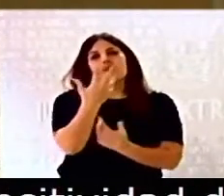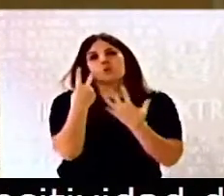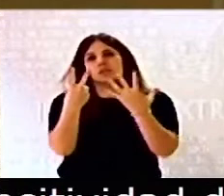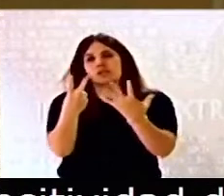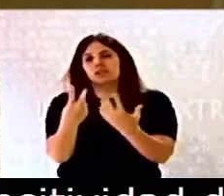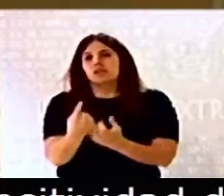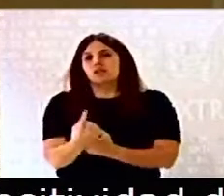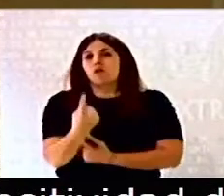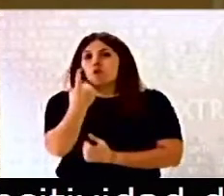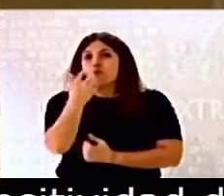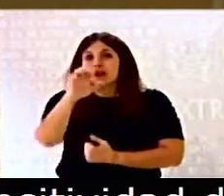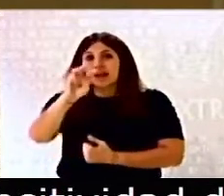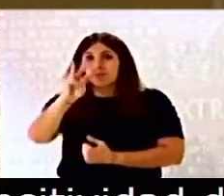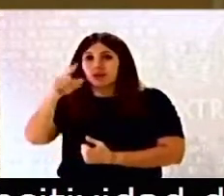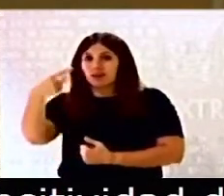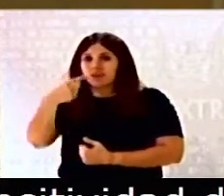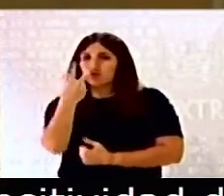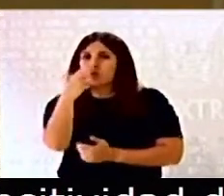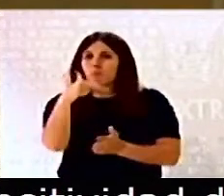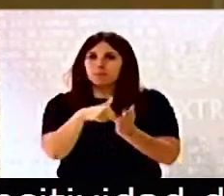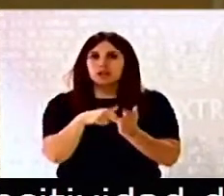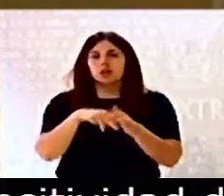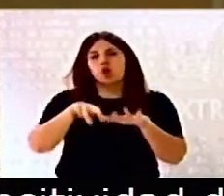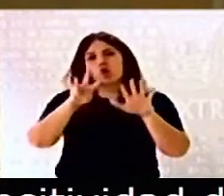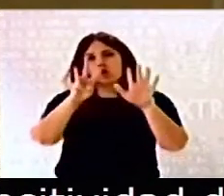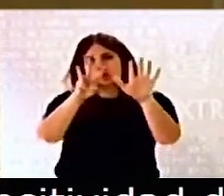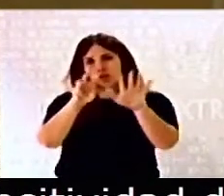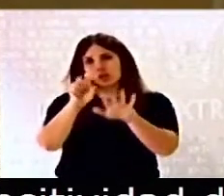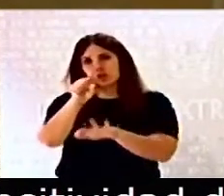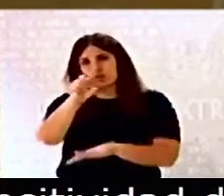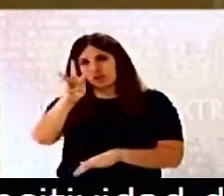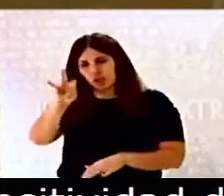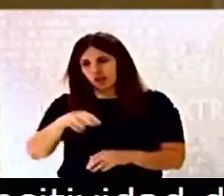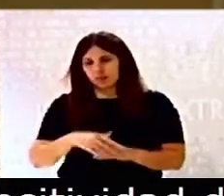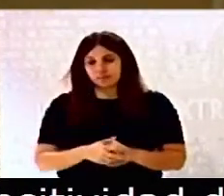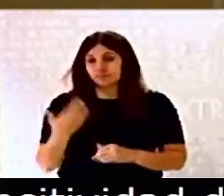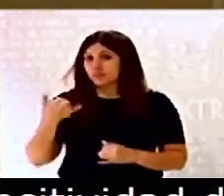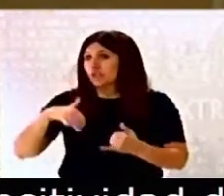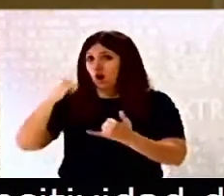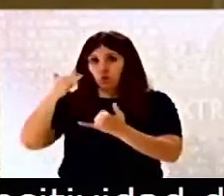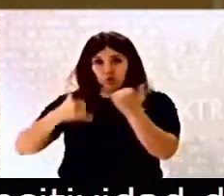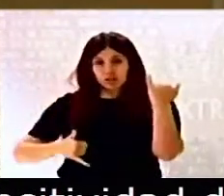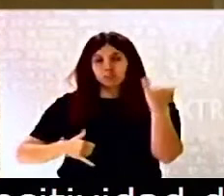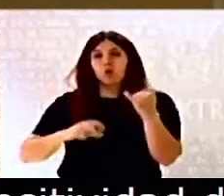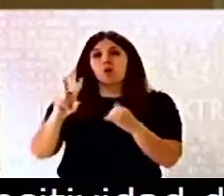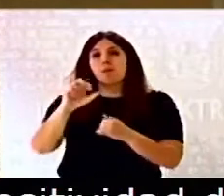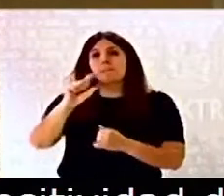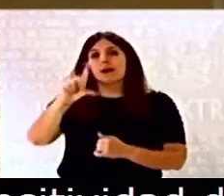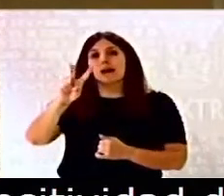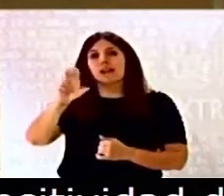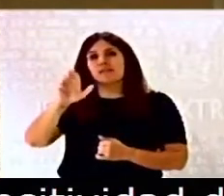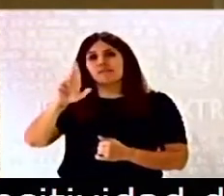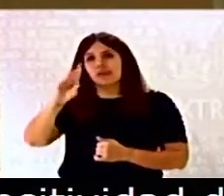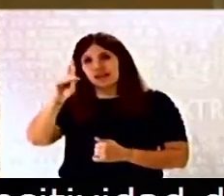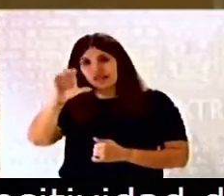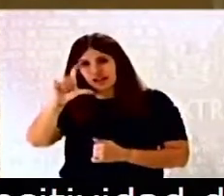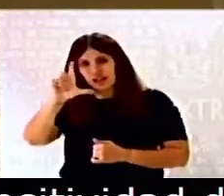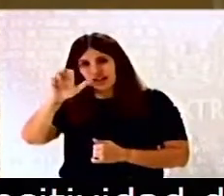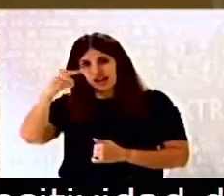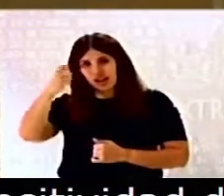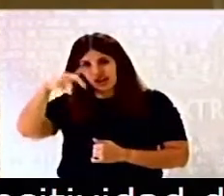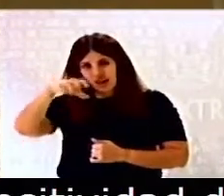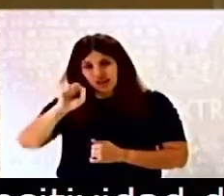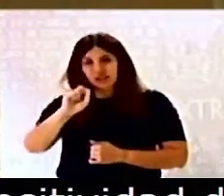de 2.813. Y, por último, Valverde de Leganés tiene 26 casos y